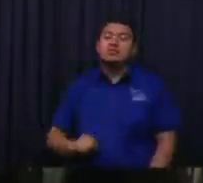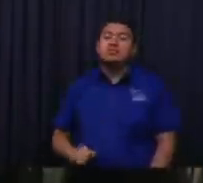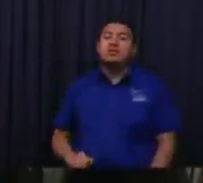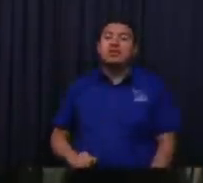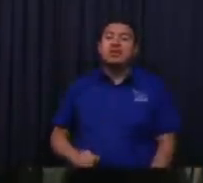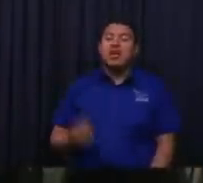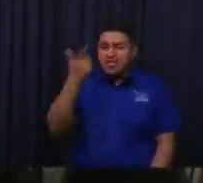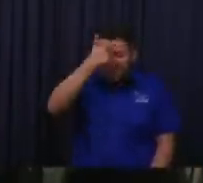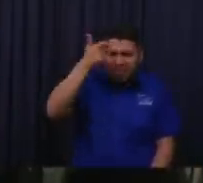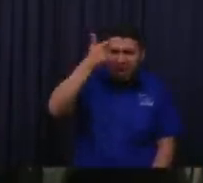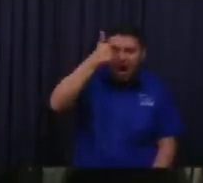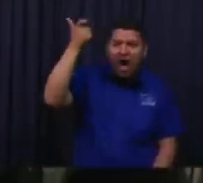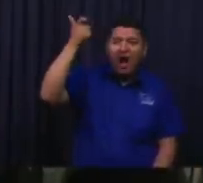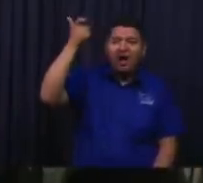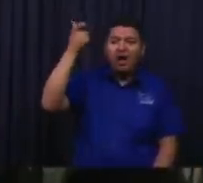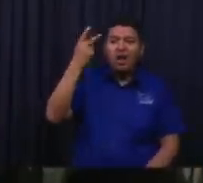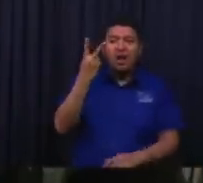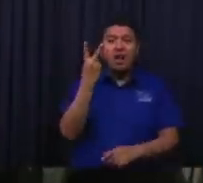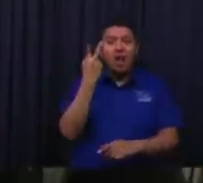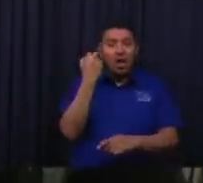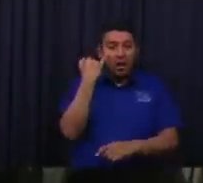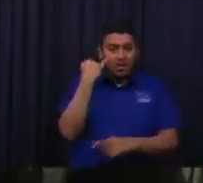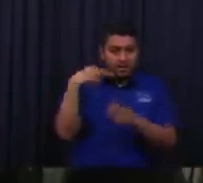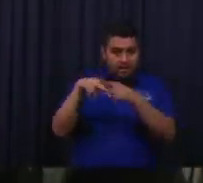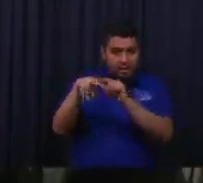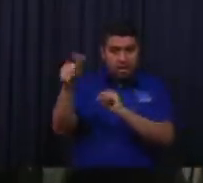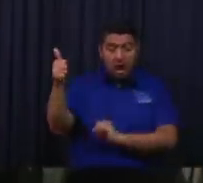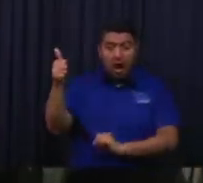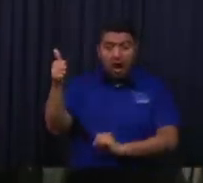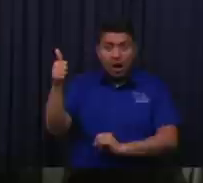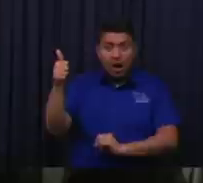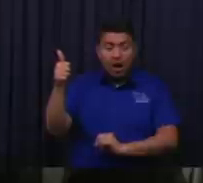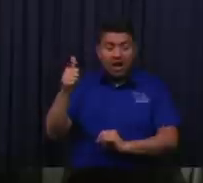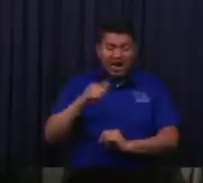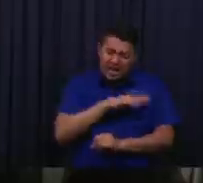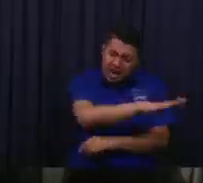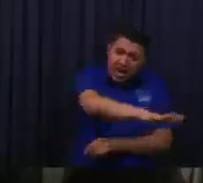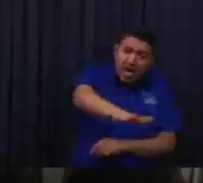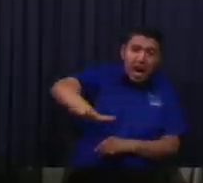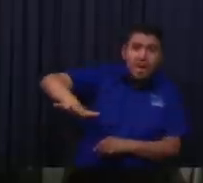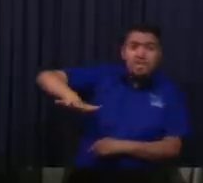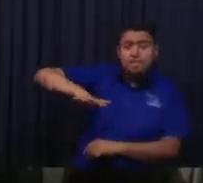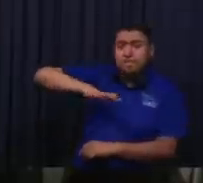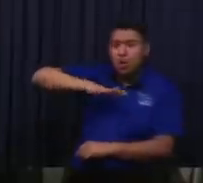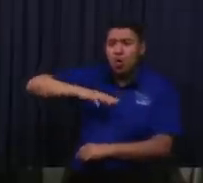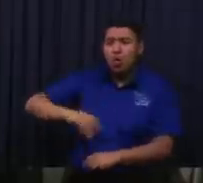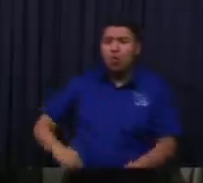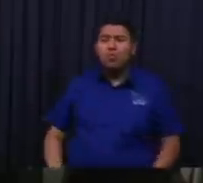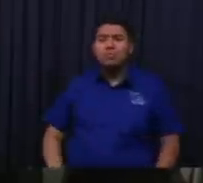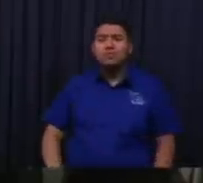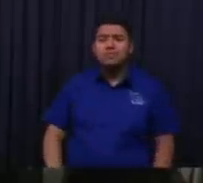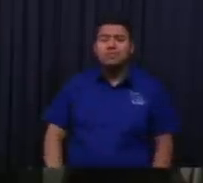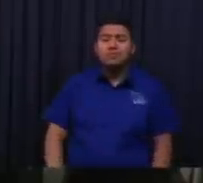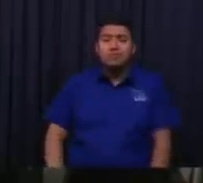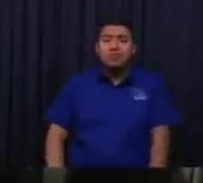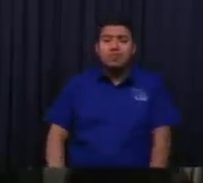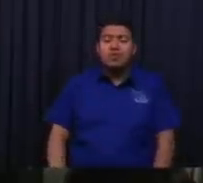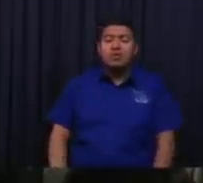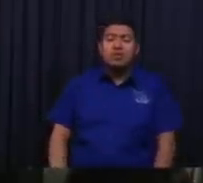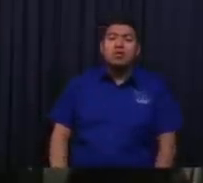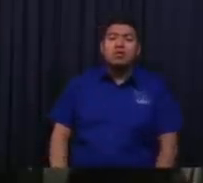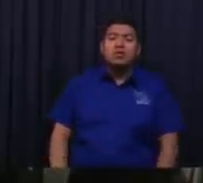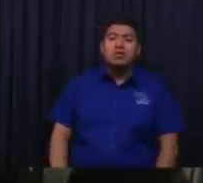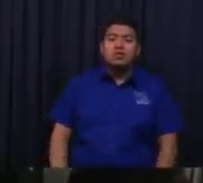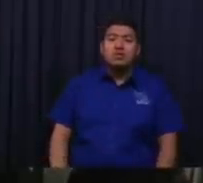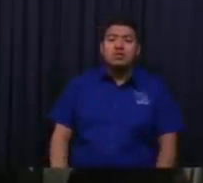la viña, así como está en el 9 de Apocalipsis, de Génesis, perdón, esa viña que plantó